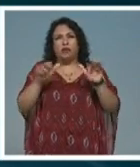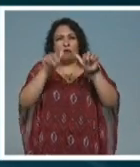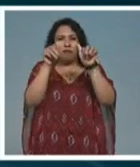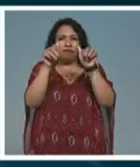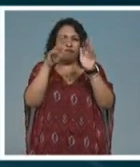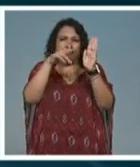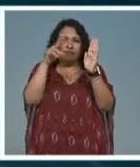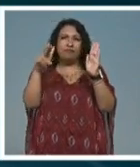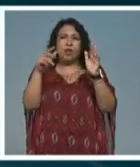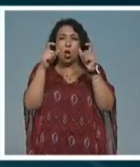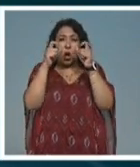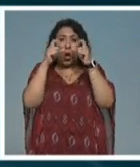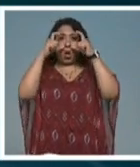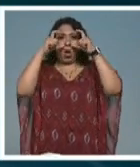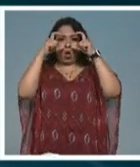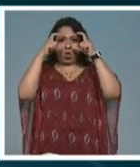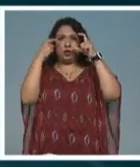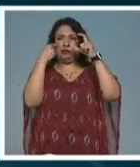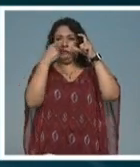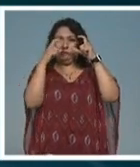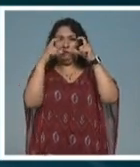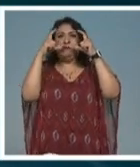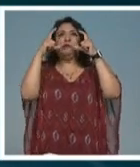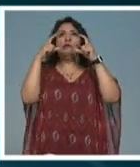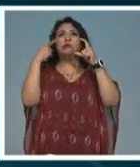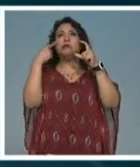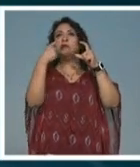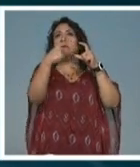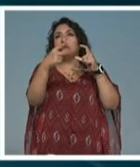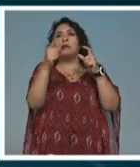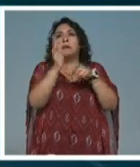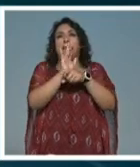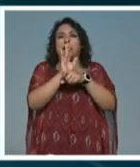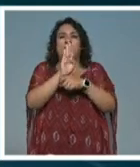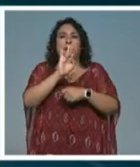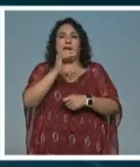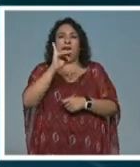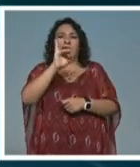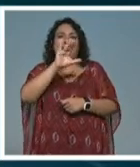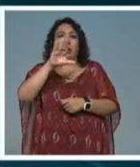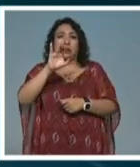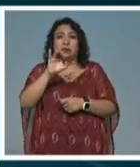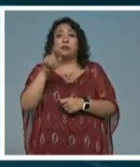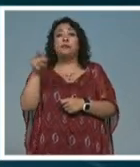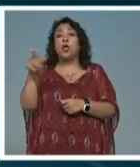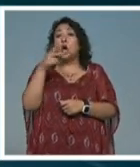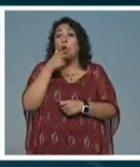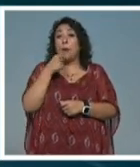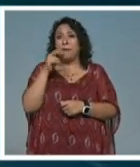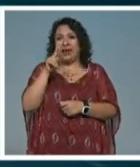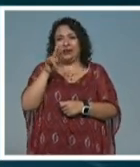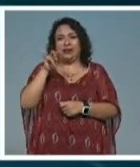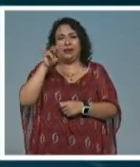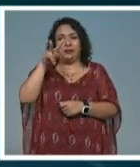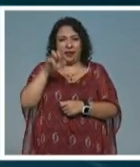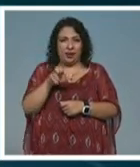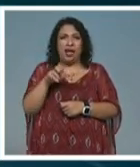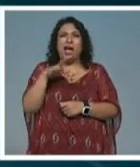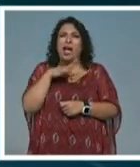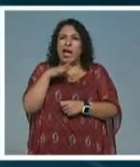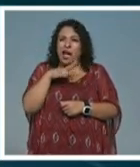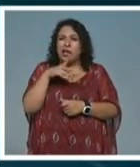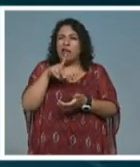figuras, personajes con grandes ojos, que justamente fue retratada en la película Big Eyes. Sin embargo, en el caso de Rivera, pues tiene